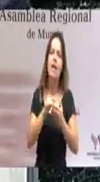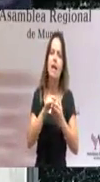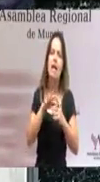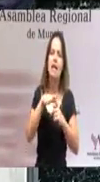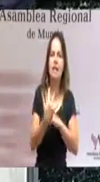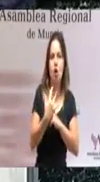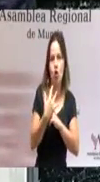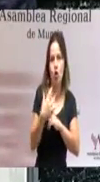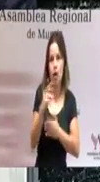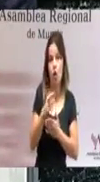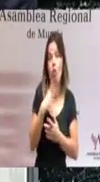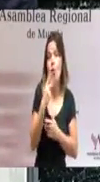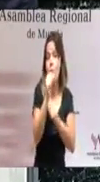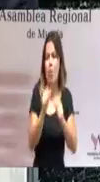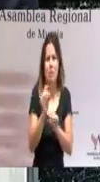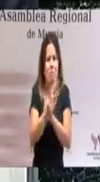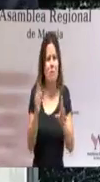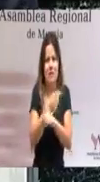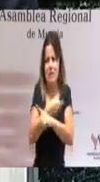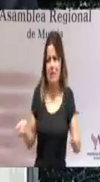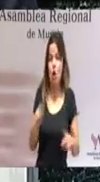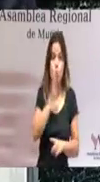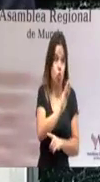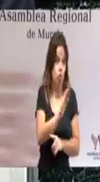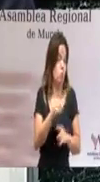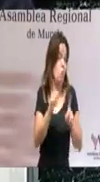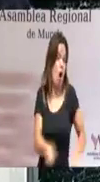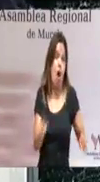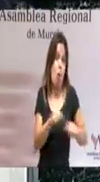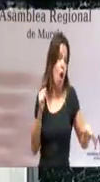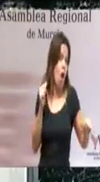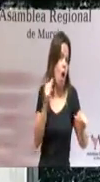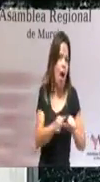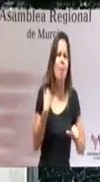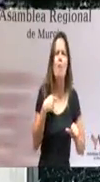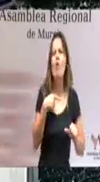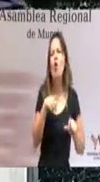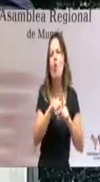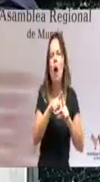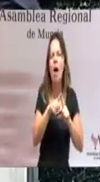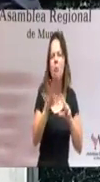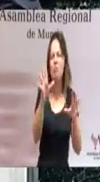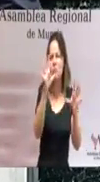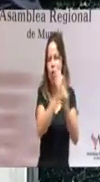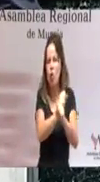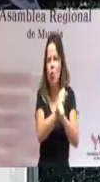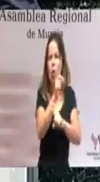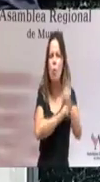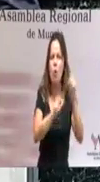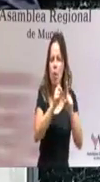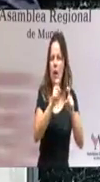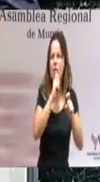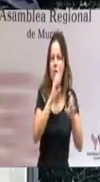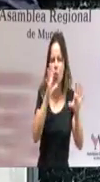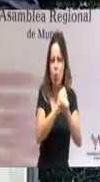claramente diferenciados. El suyo, el de siempre, el modelo que enturbia las aguas, que enturbia los problemas complejos,